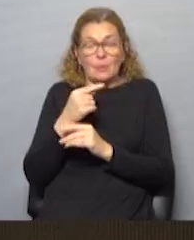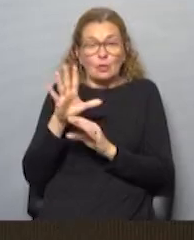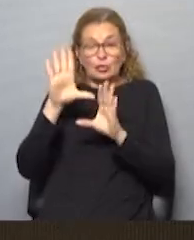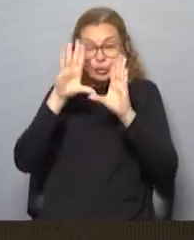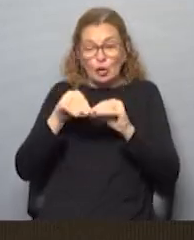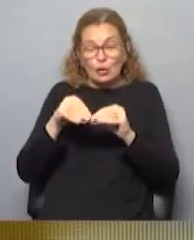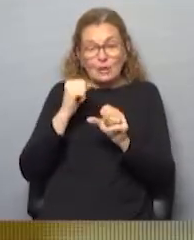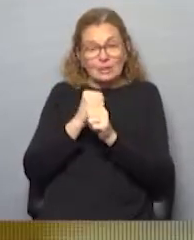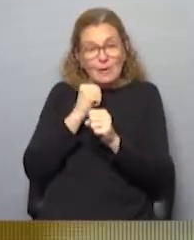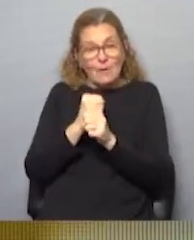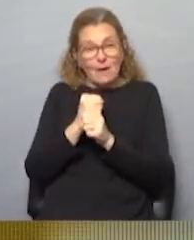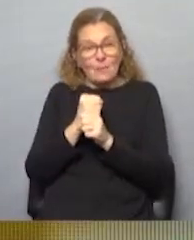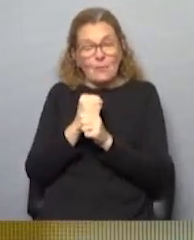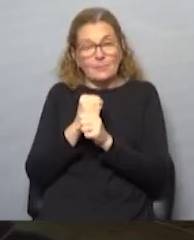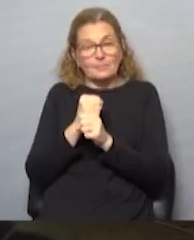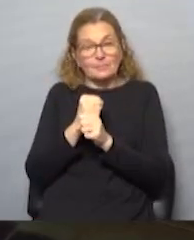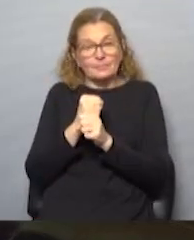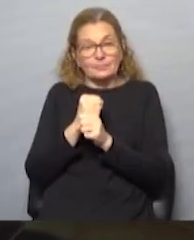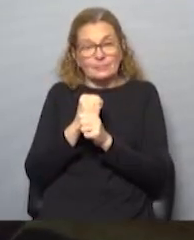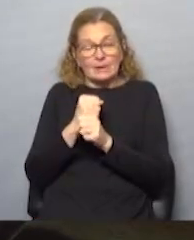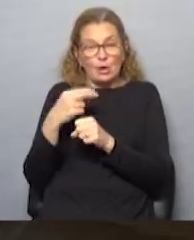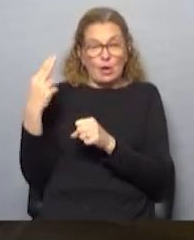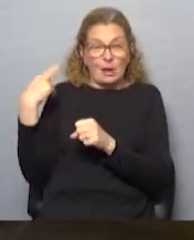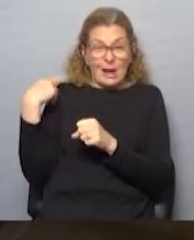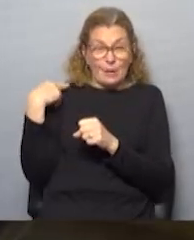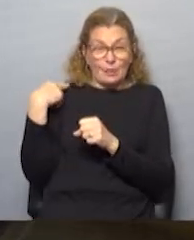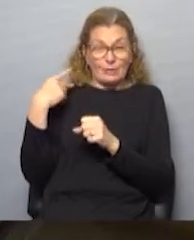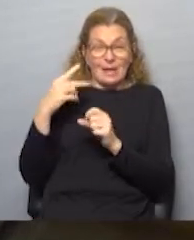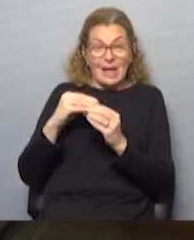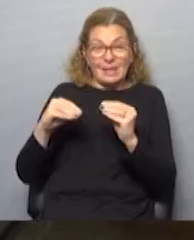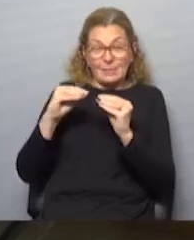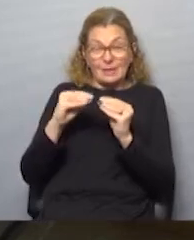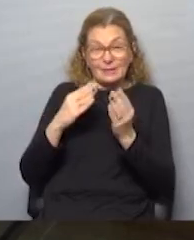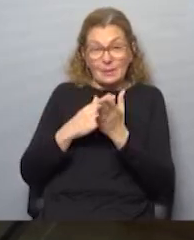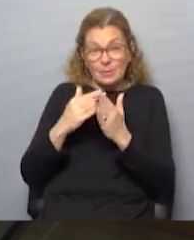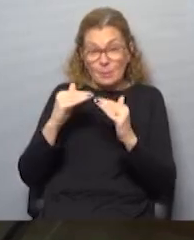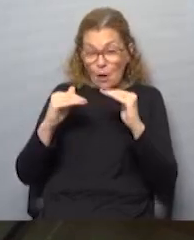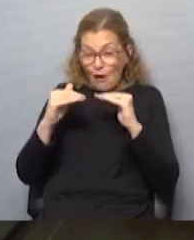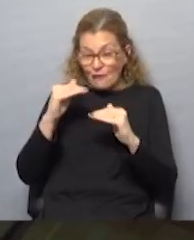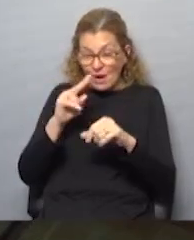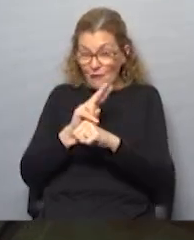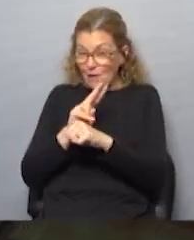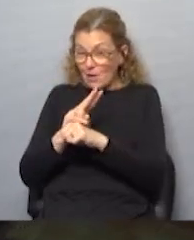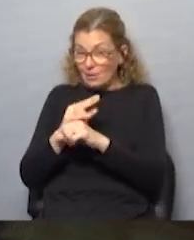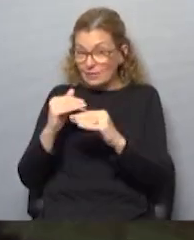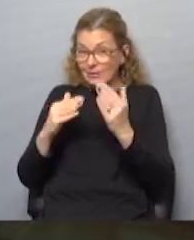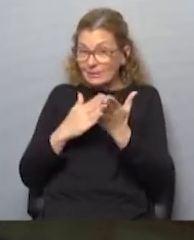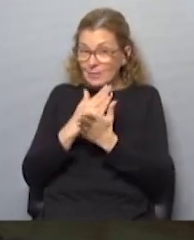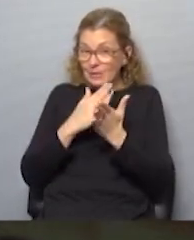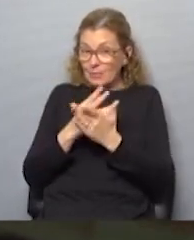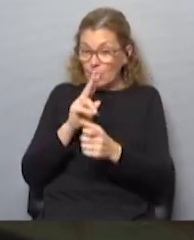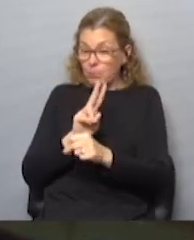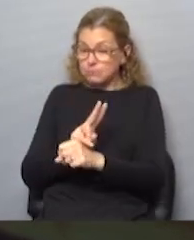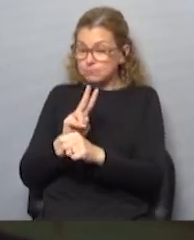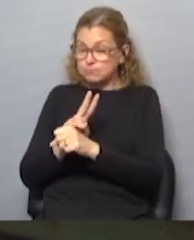los que trabajamos en esto en los cargos académicos además estamos siendo evaluados constantemente no